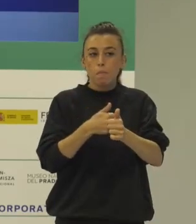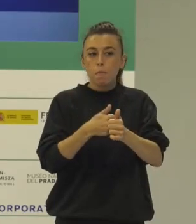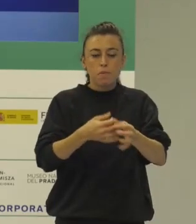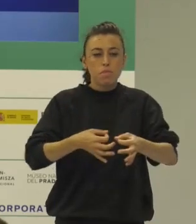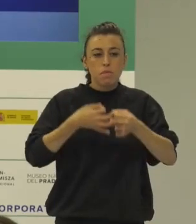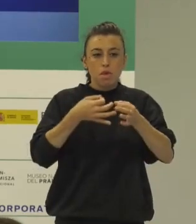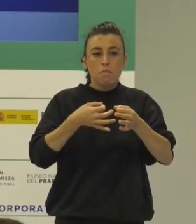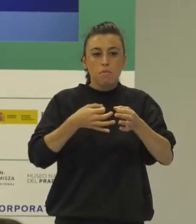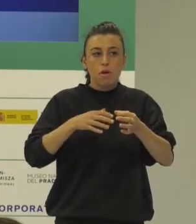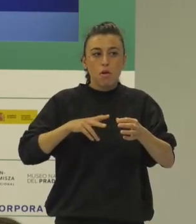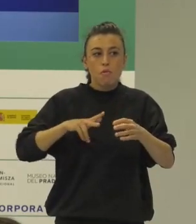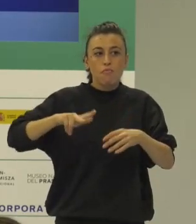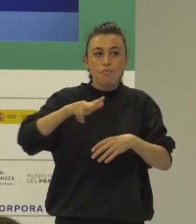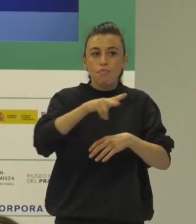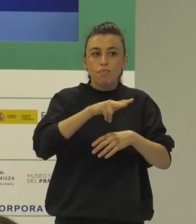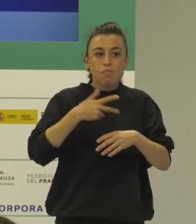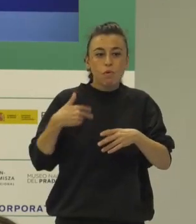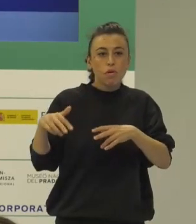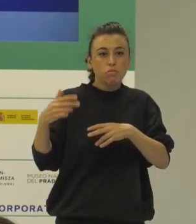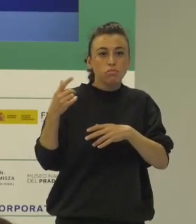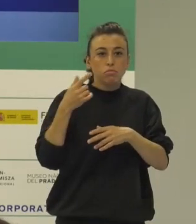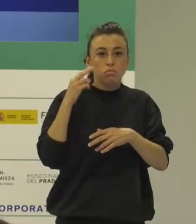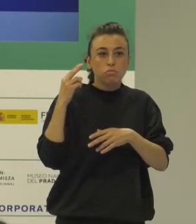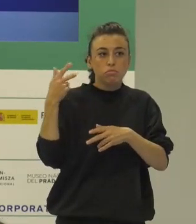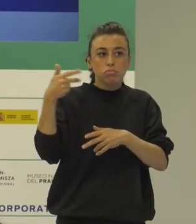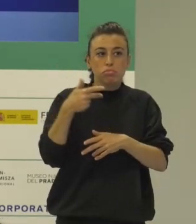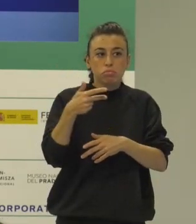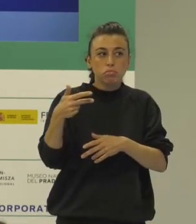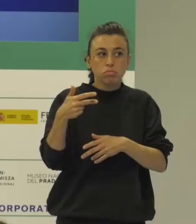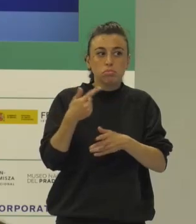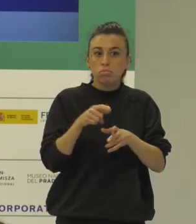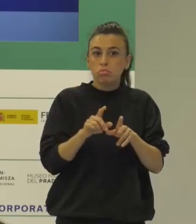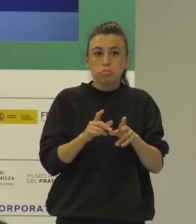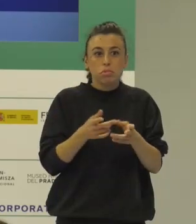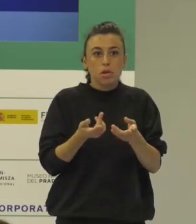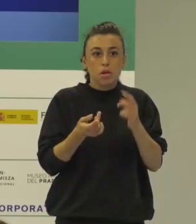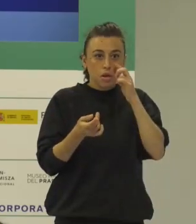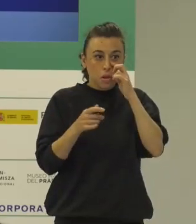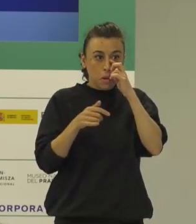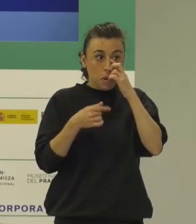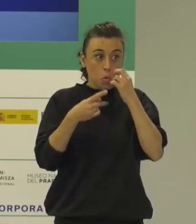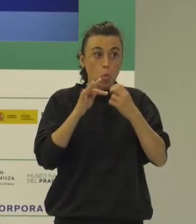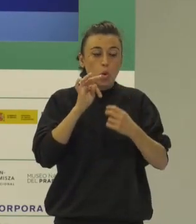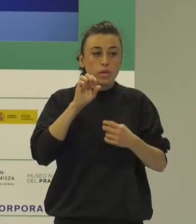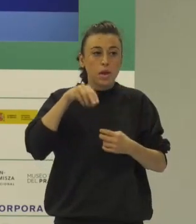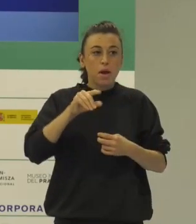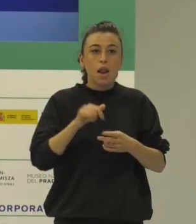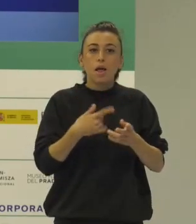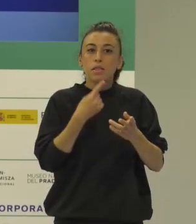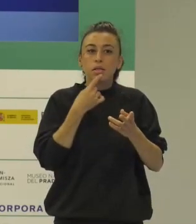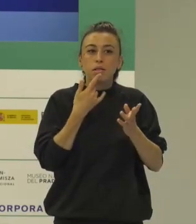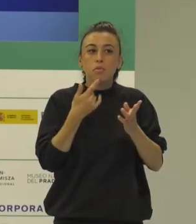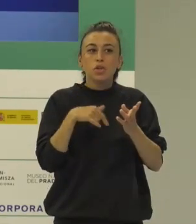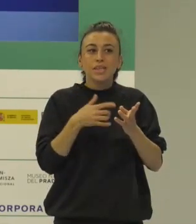drones, con personas, digamos, en Guatemala le decimos orejas, pero son espías que son